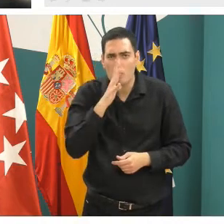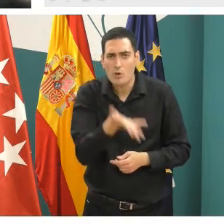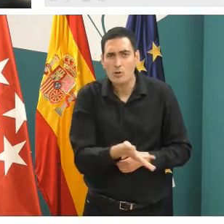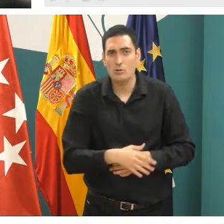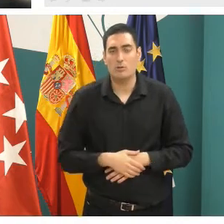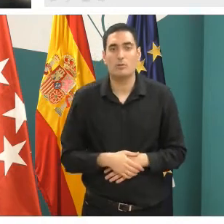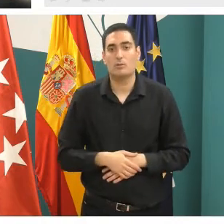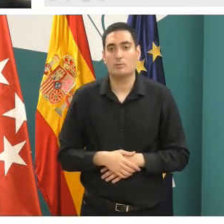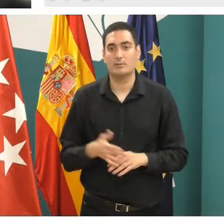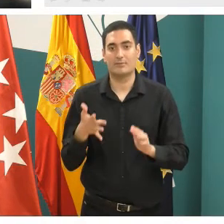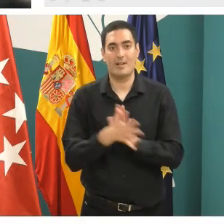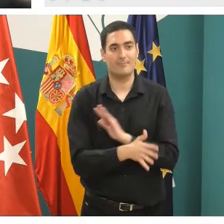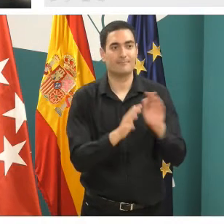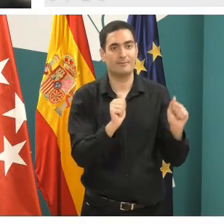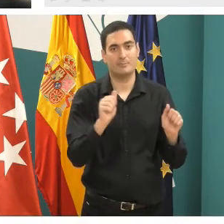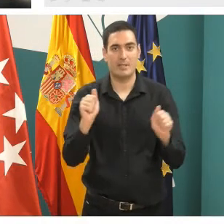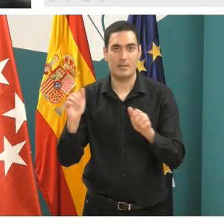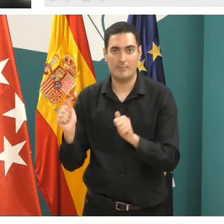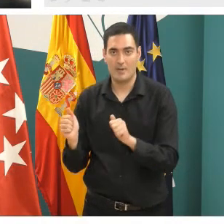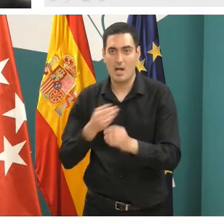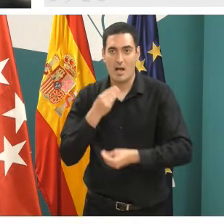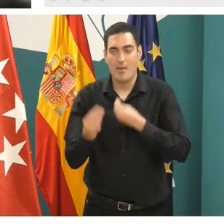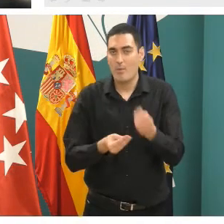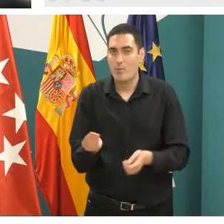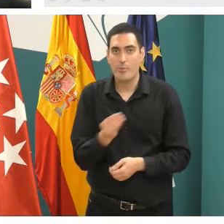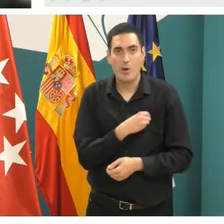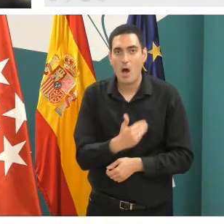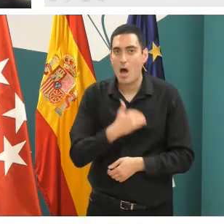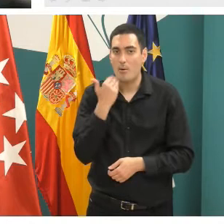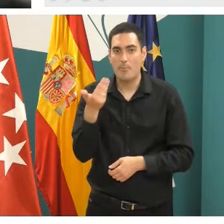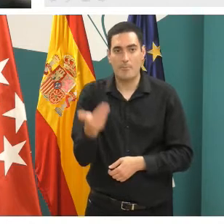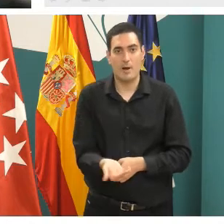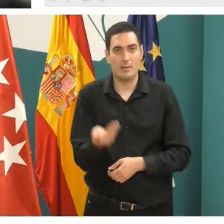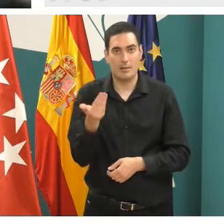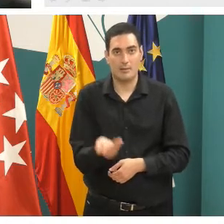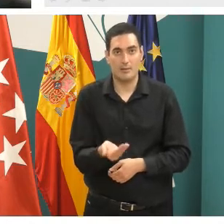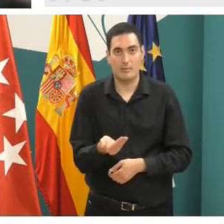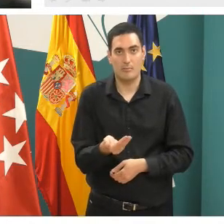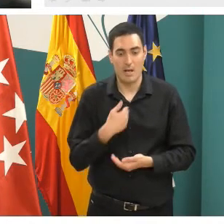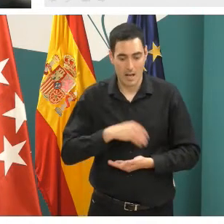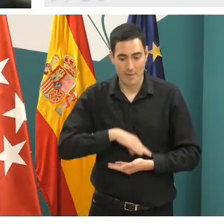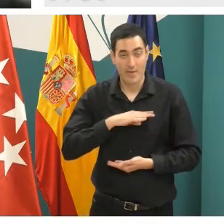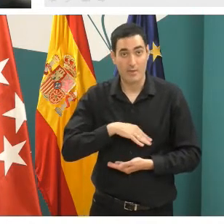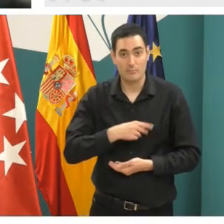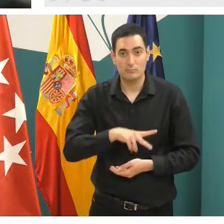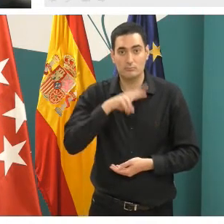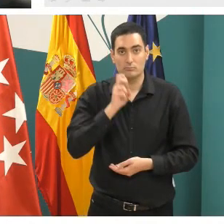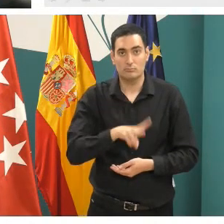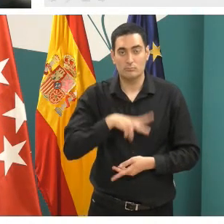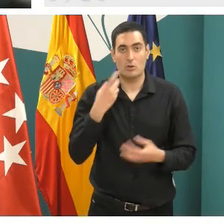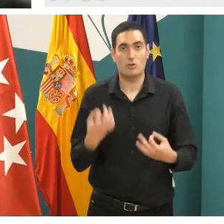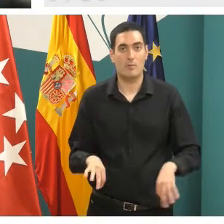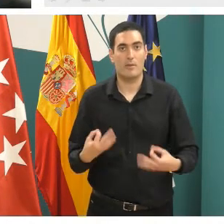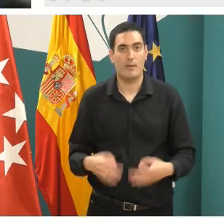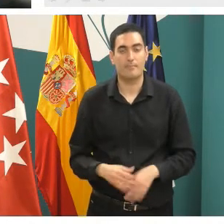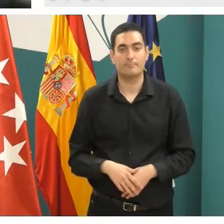que tengo que despedirme, tengo que hacer un duelo de algo tan importante como mi capacidad para respirar con normalidad, como